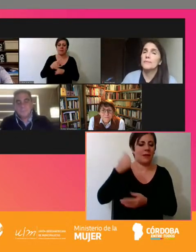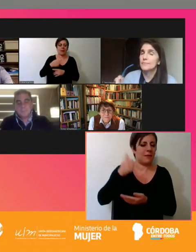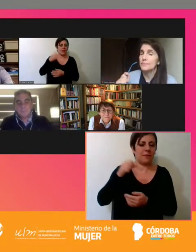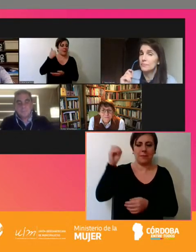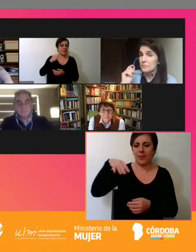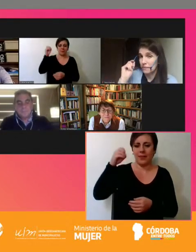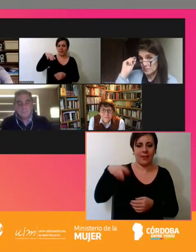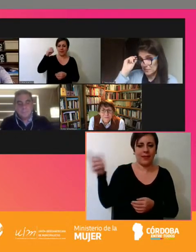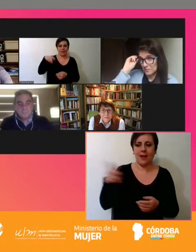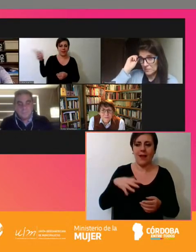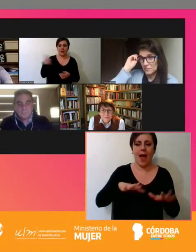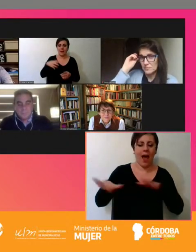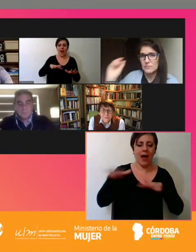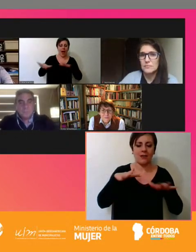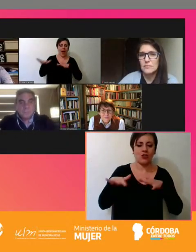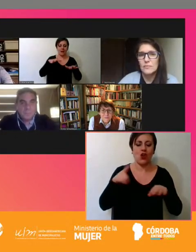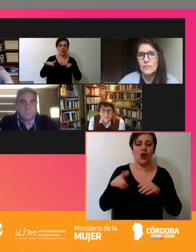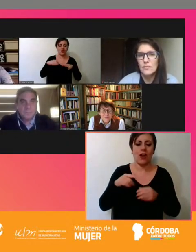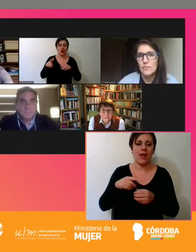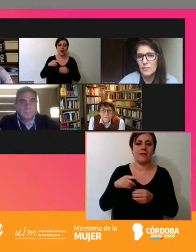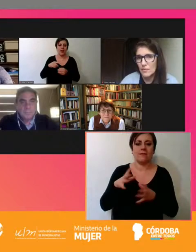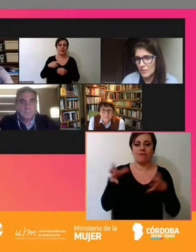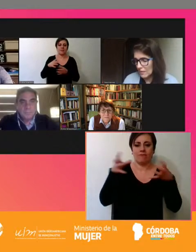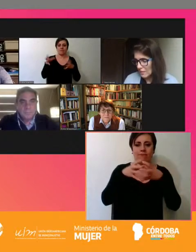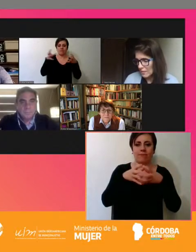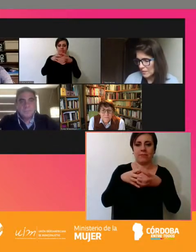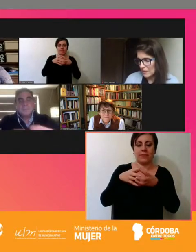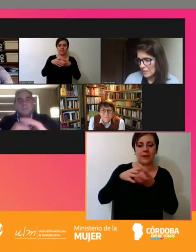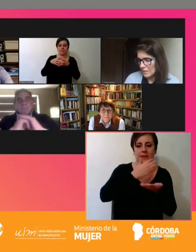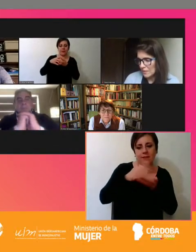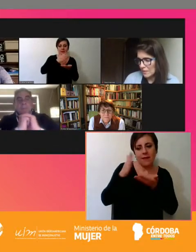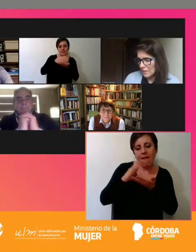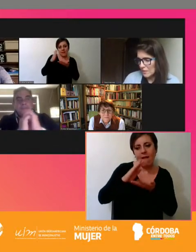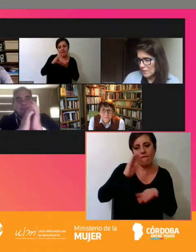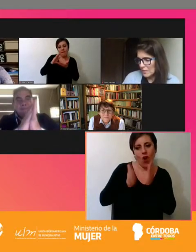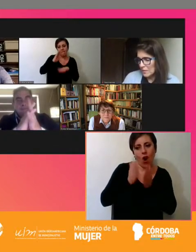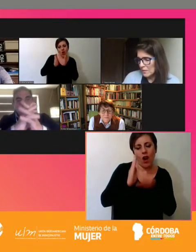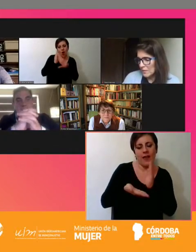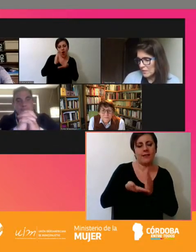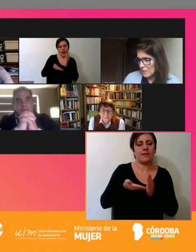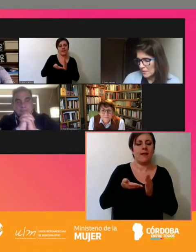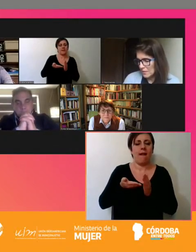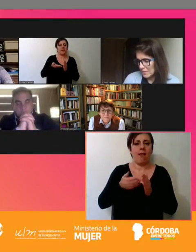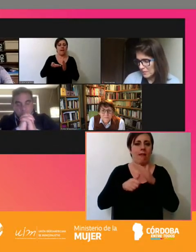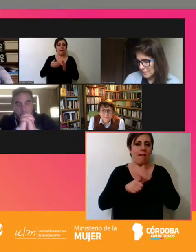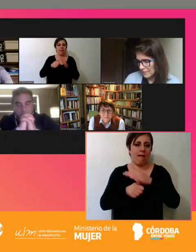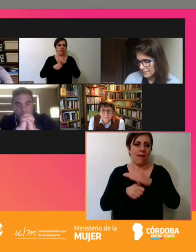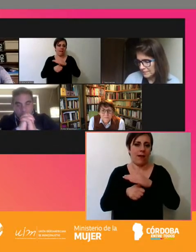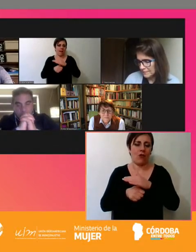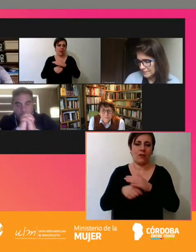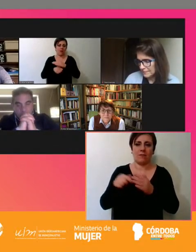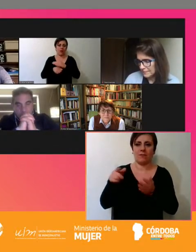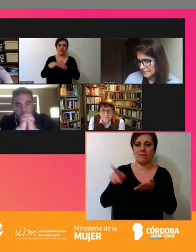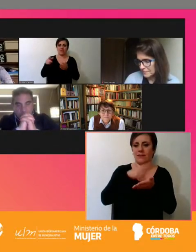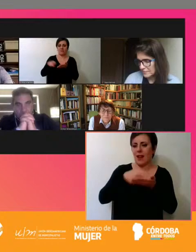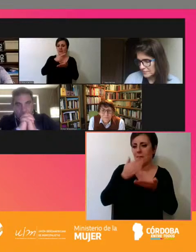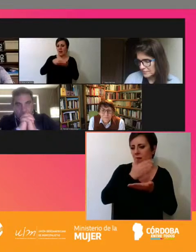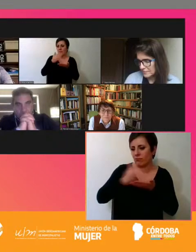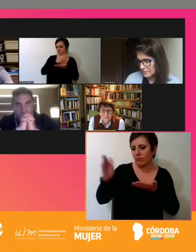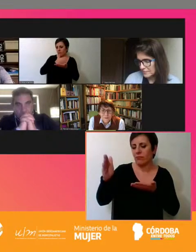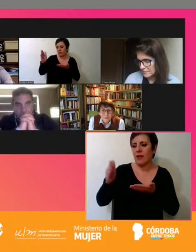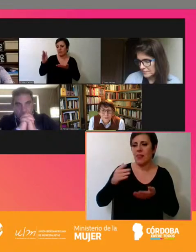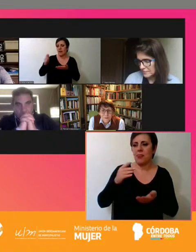colectivas para erradicar la violencia de género y eliminar todo tipo de discriminación hacia las